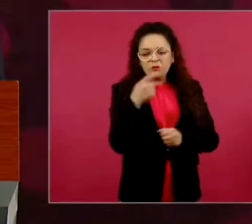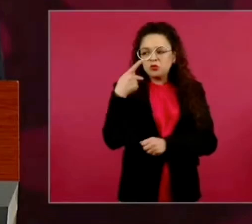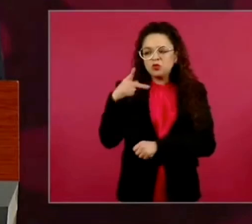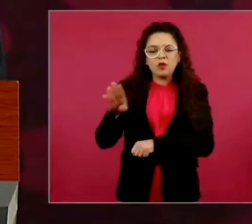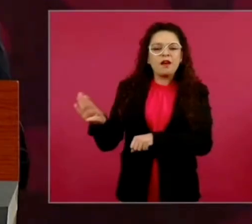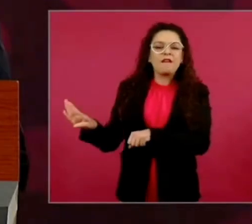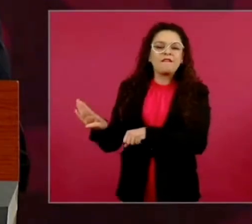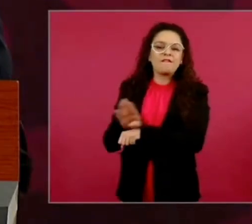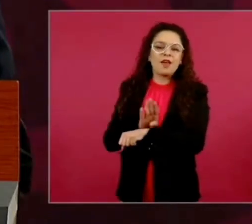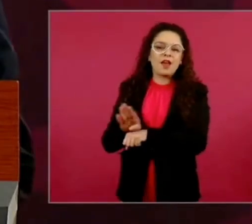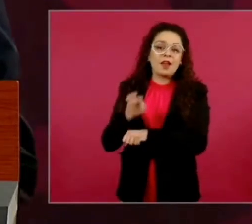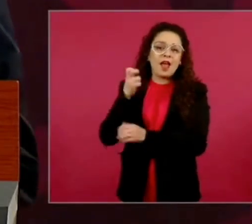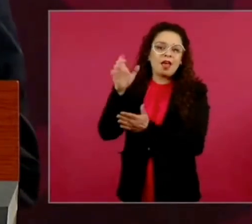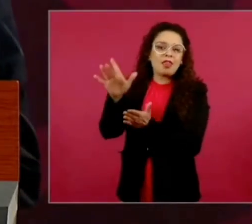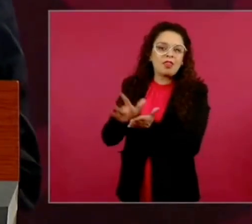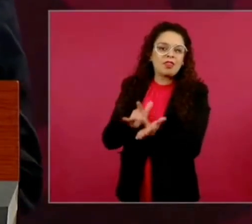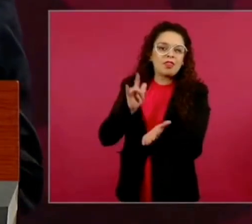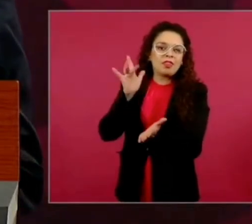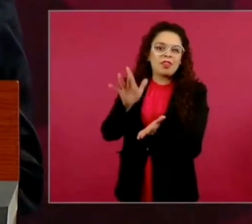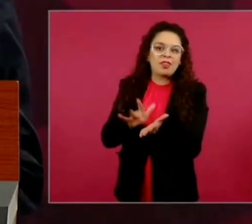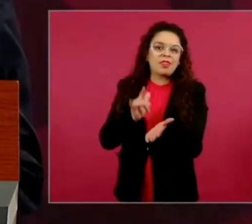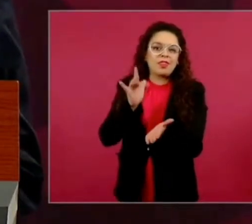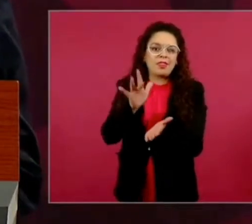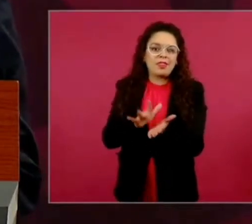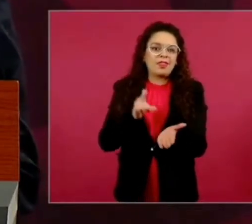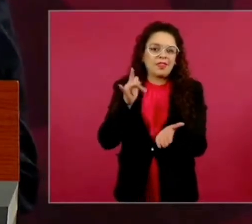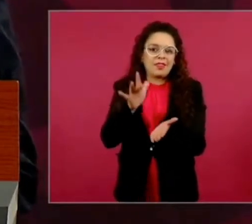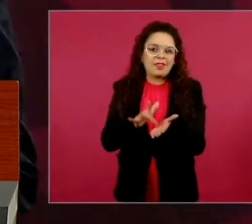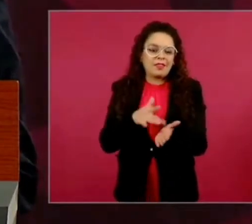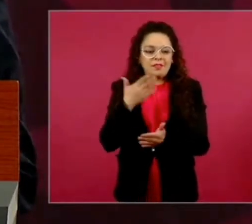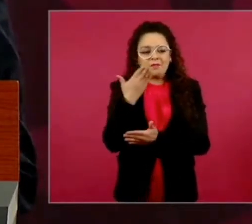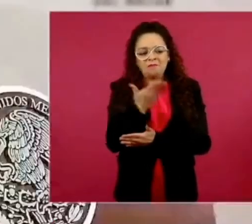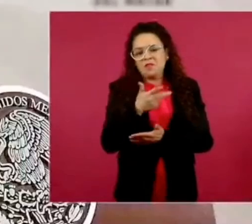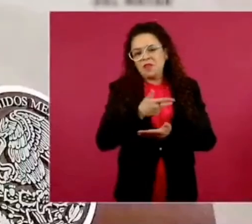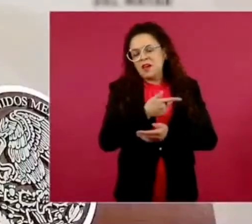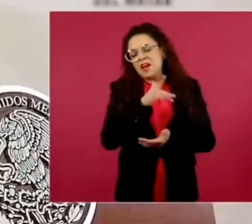Eso será una eventualidad